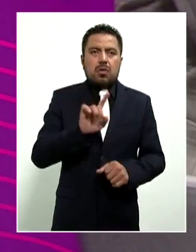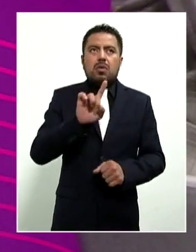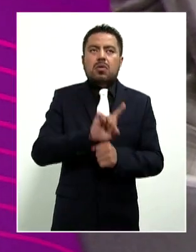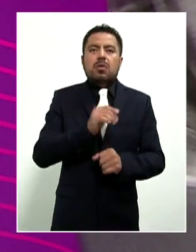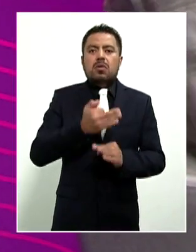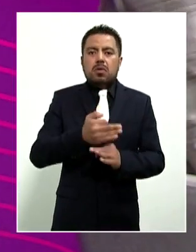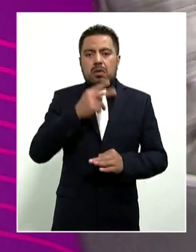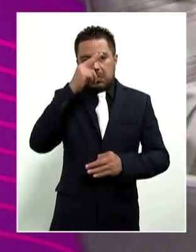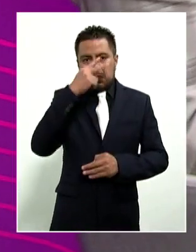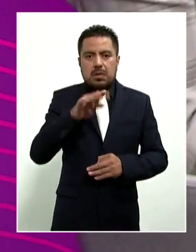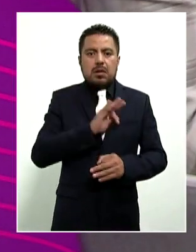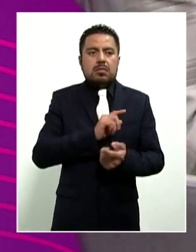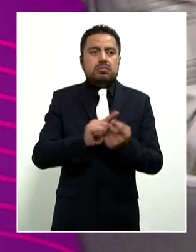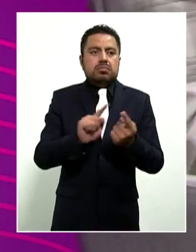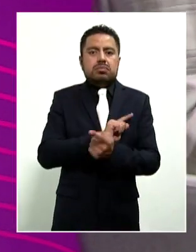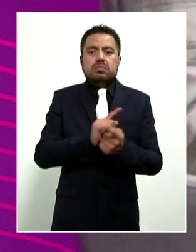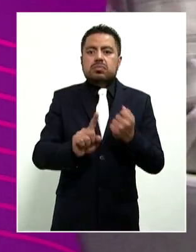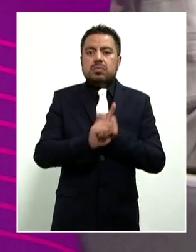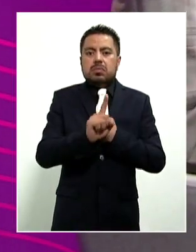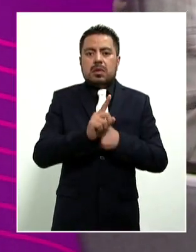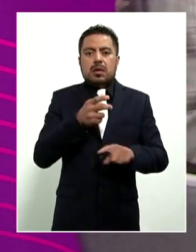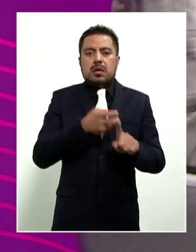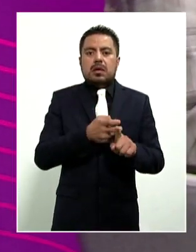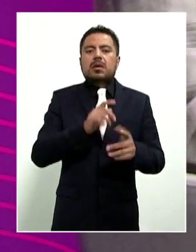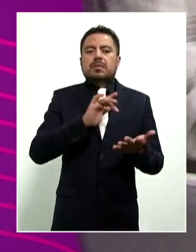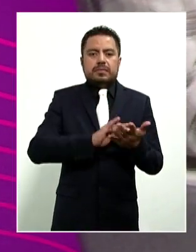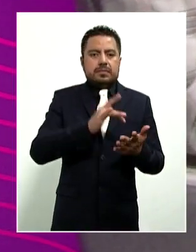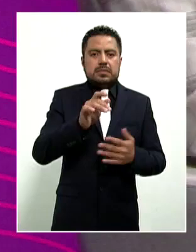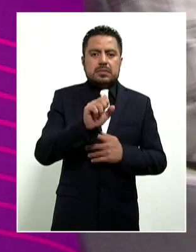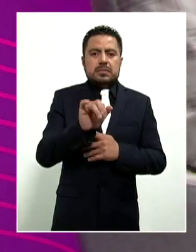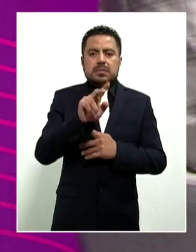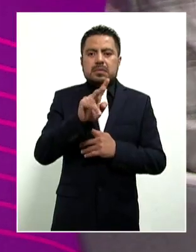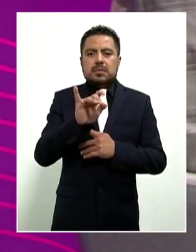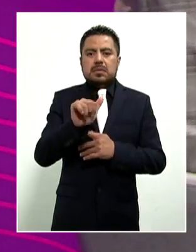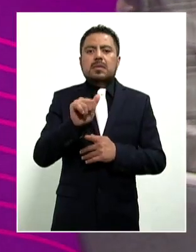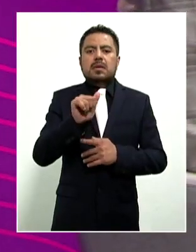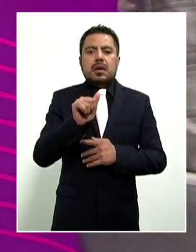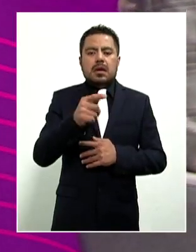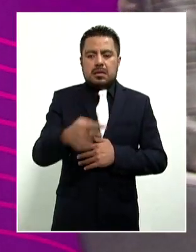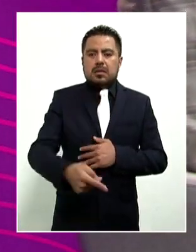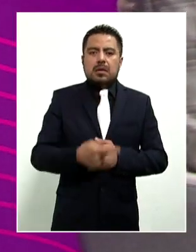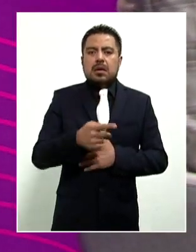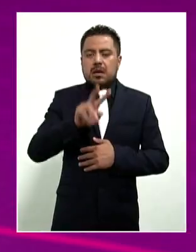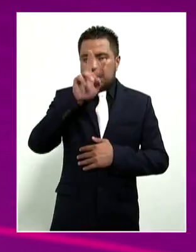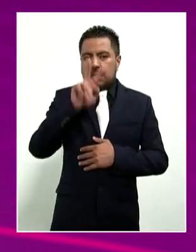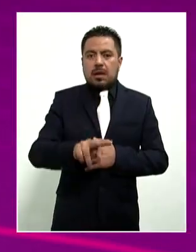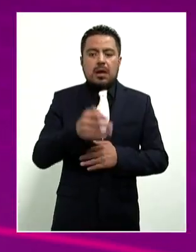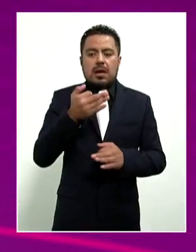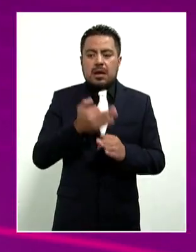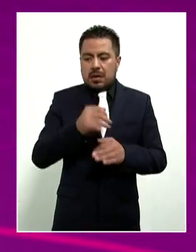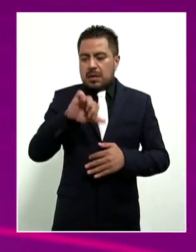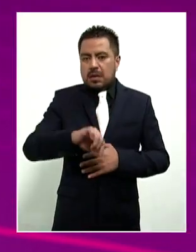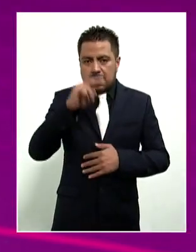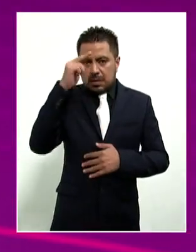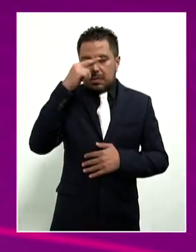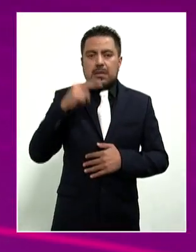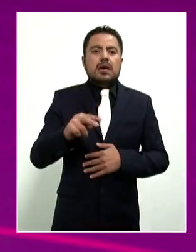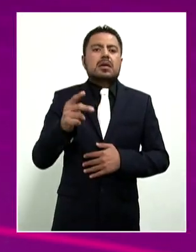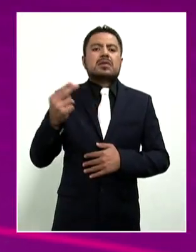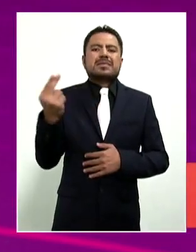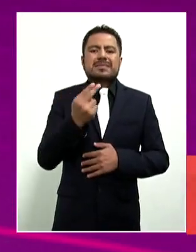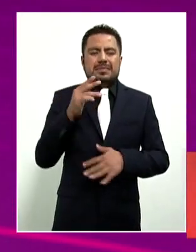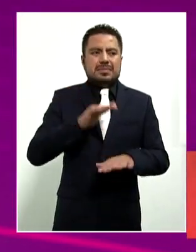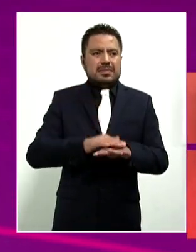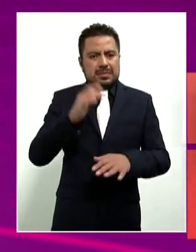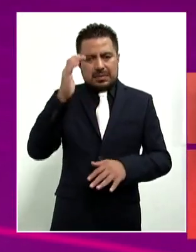también en México enfrentamos esta situación. Gracias, Silvia, por tu pregunta. La verdad es que creo que sí, en México se requiere de tener mucho